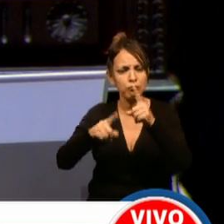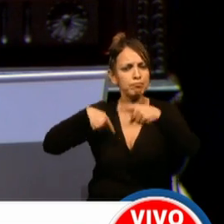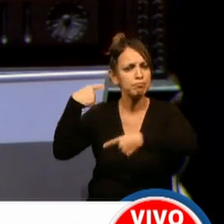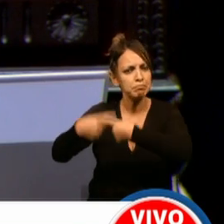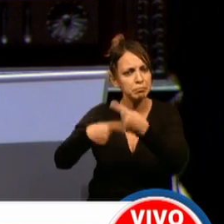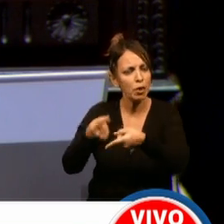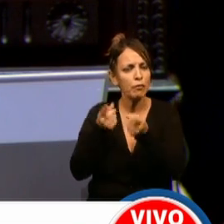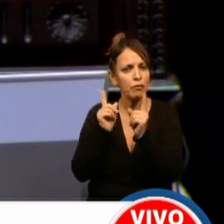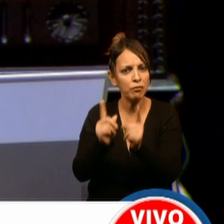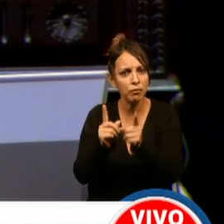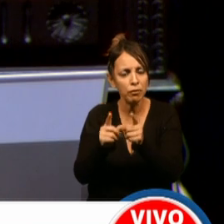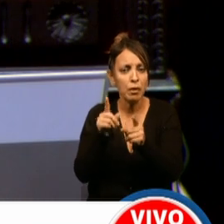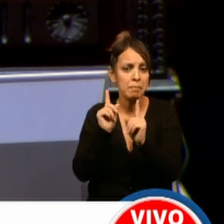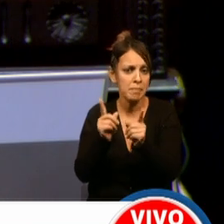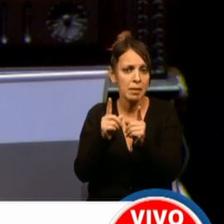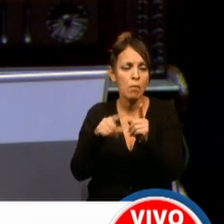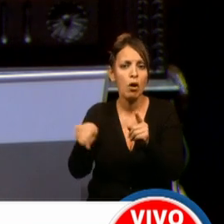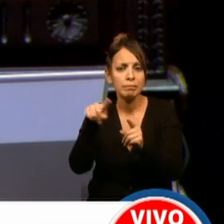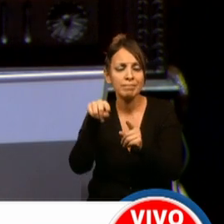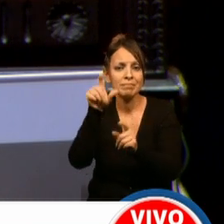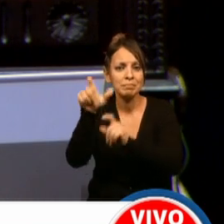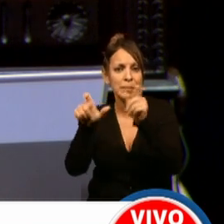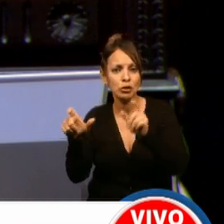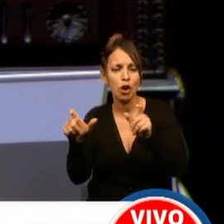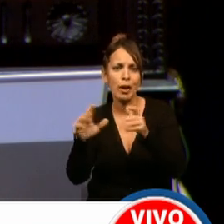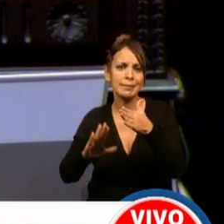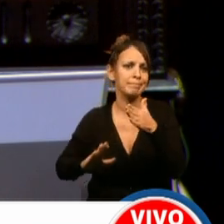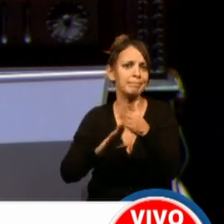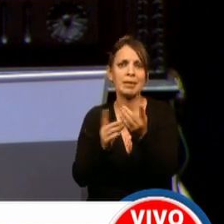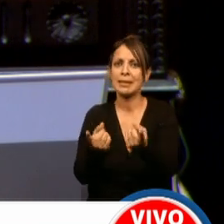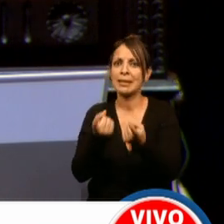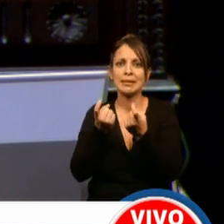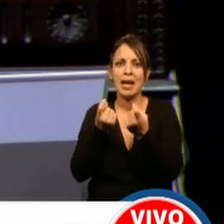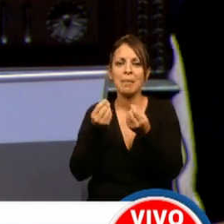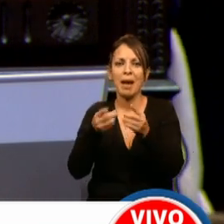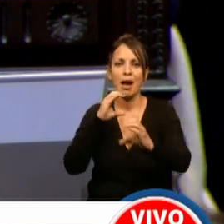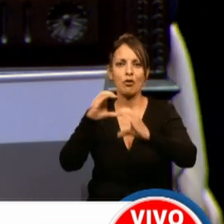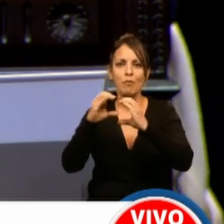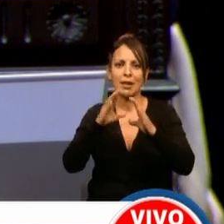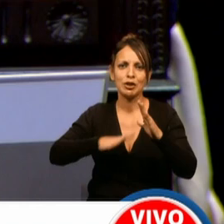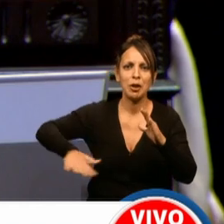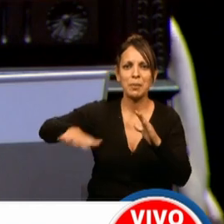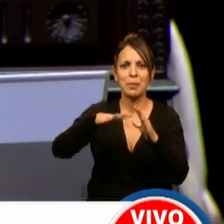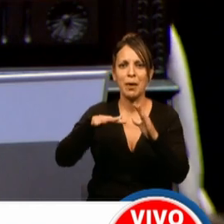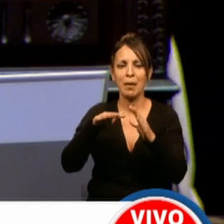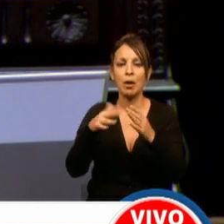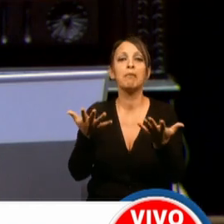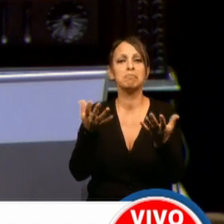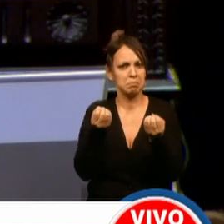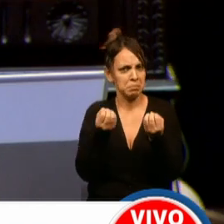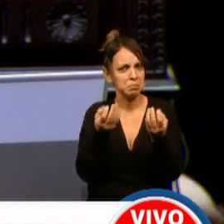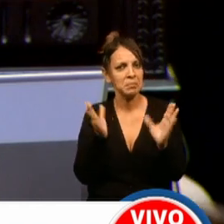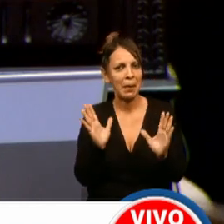tiempo de estos actores y sujetos fundamentales de la comunicación popular en la argentina bienvenido